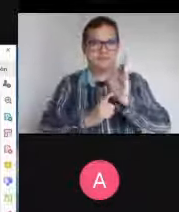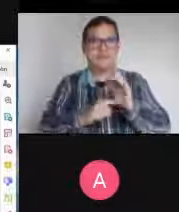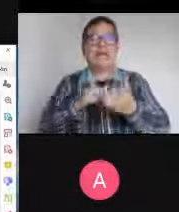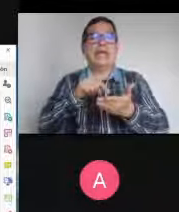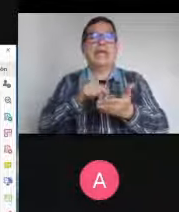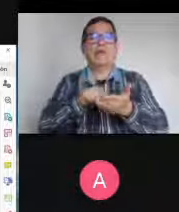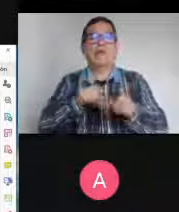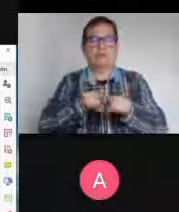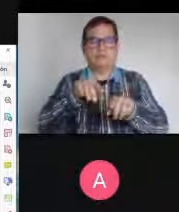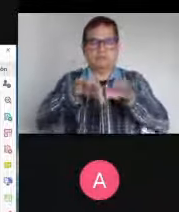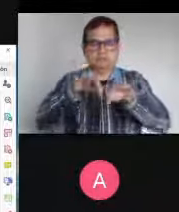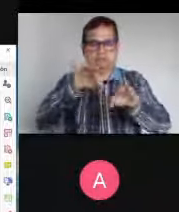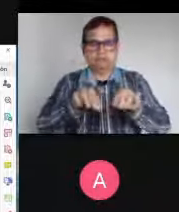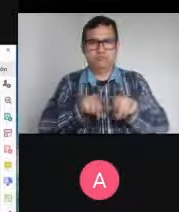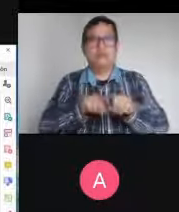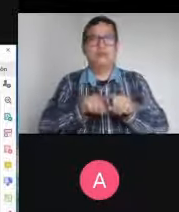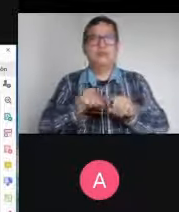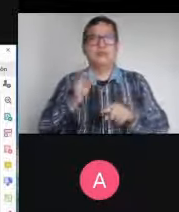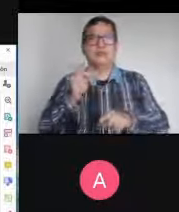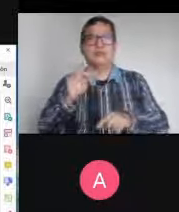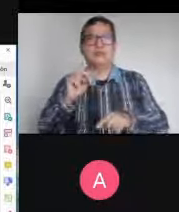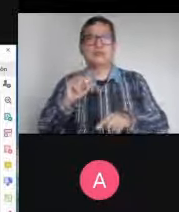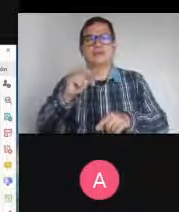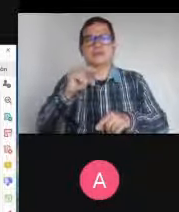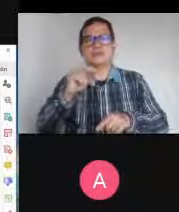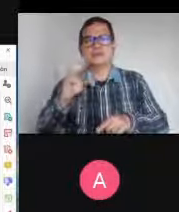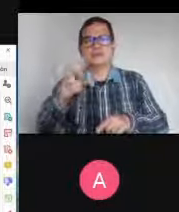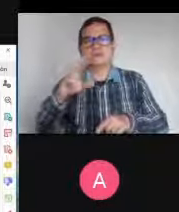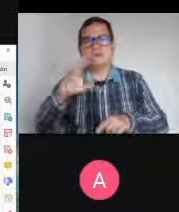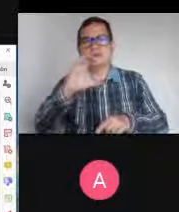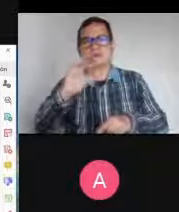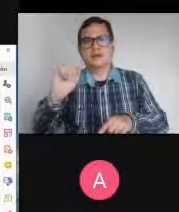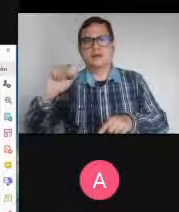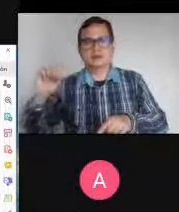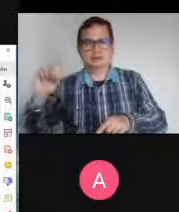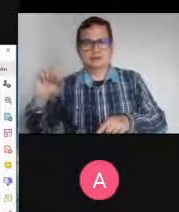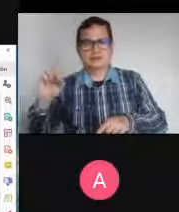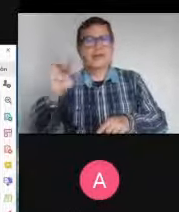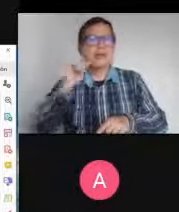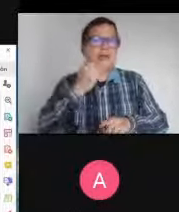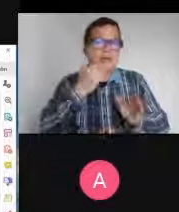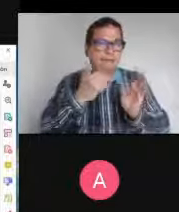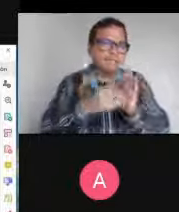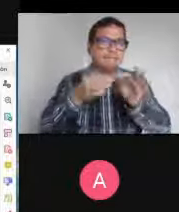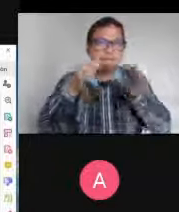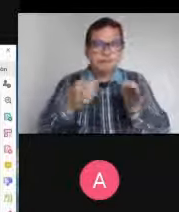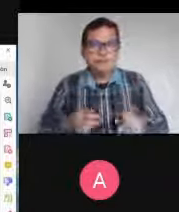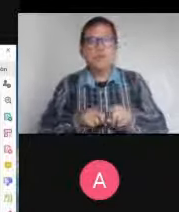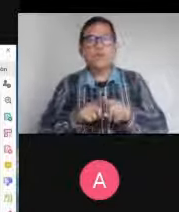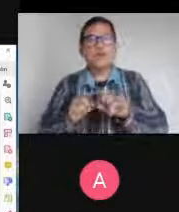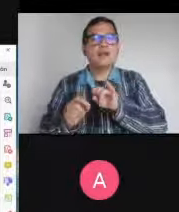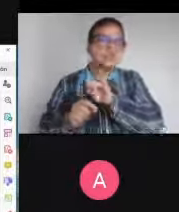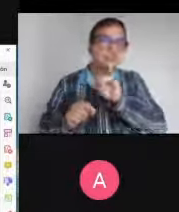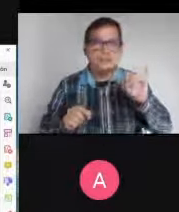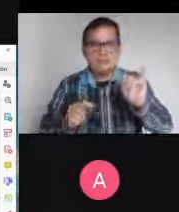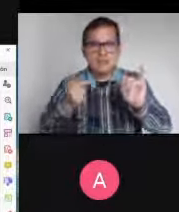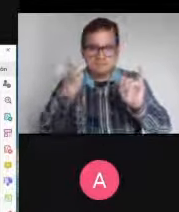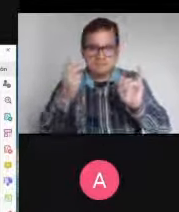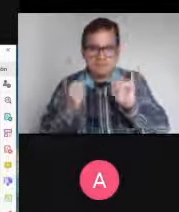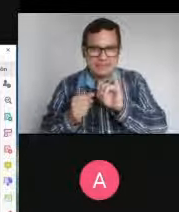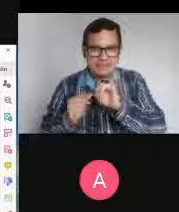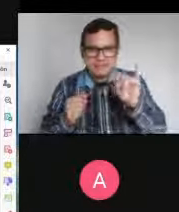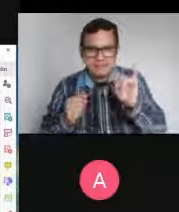lo vamos a montar en Tinkercad. Ya este es un ejemplo de su montaje. En la parte izquierda,